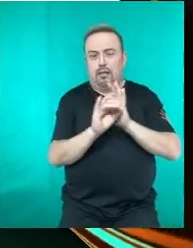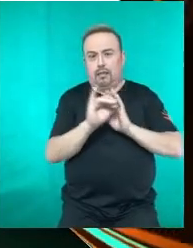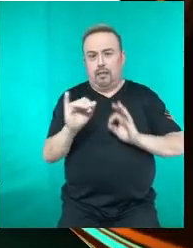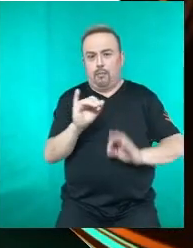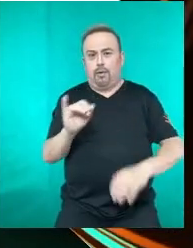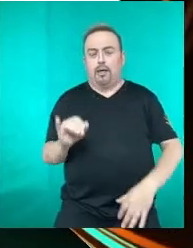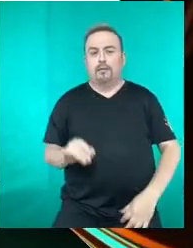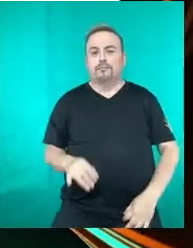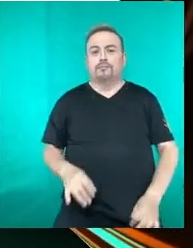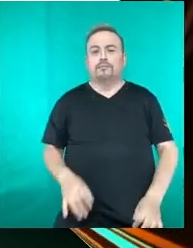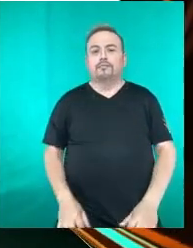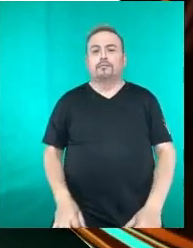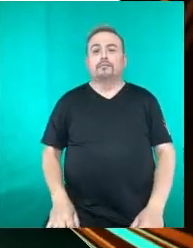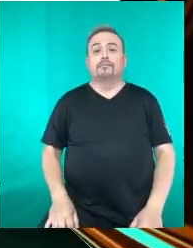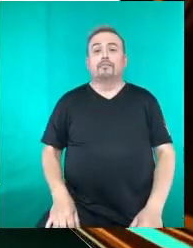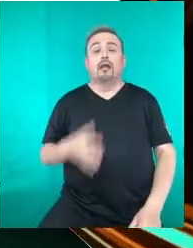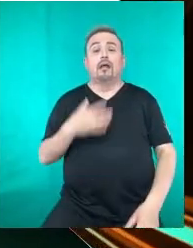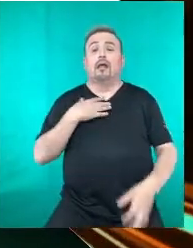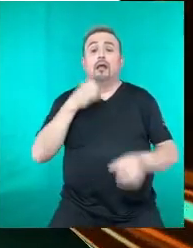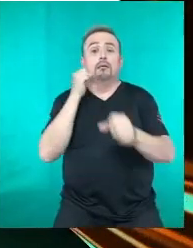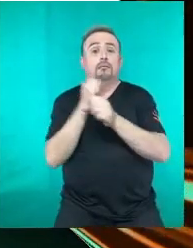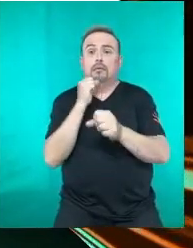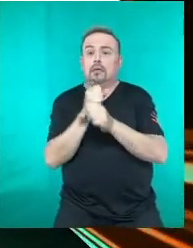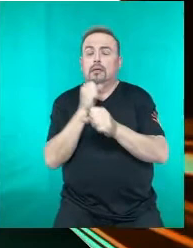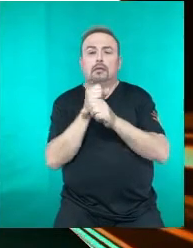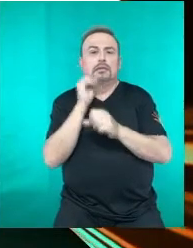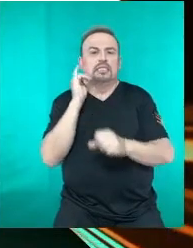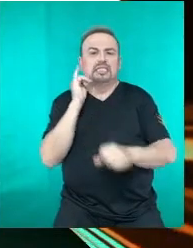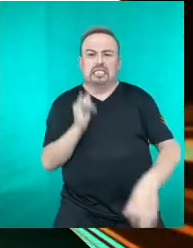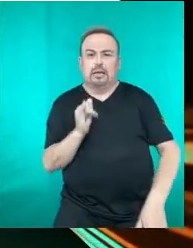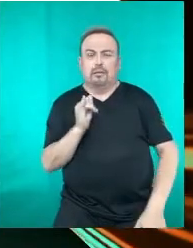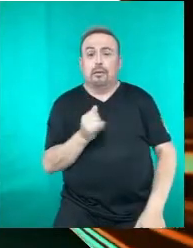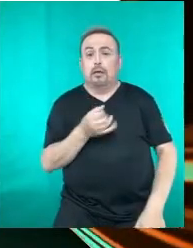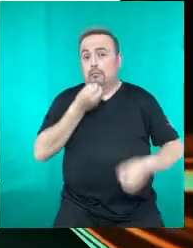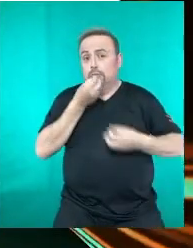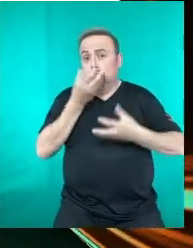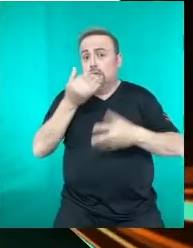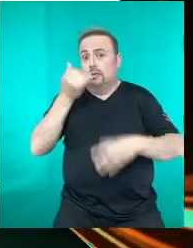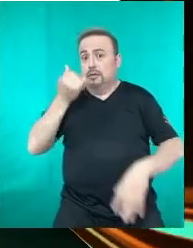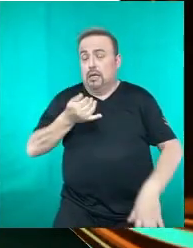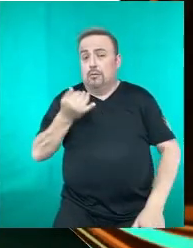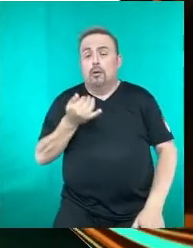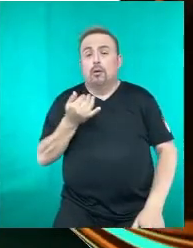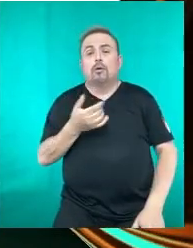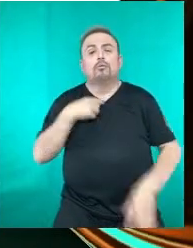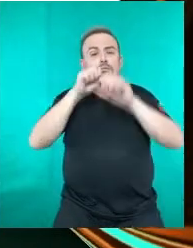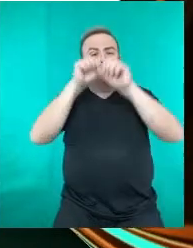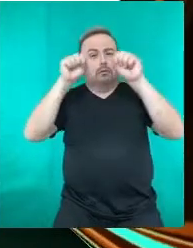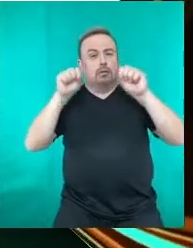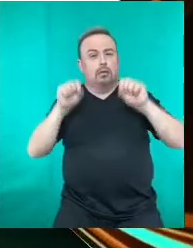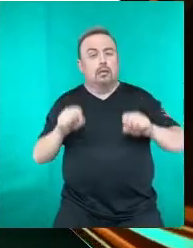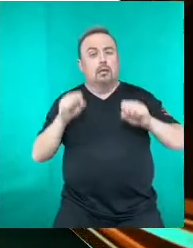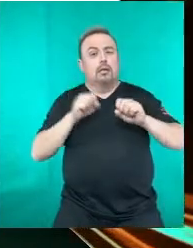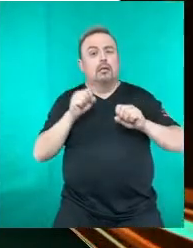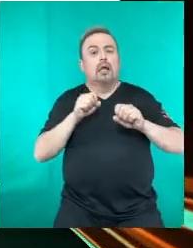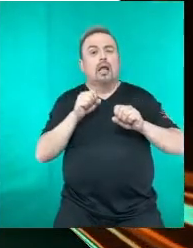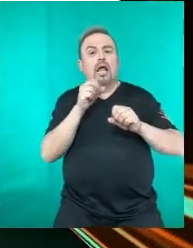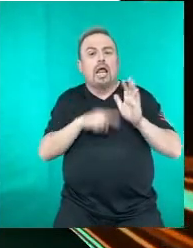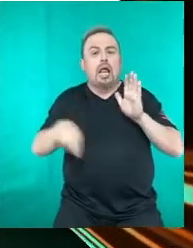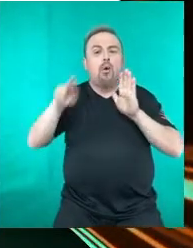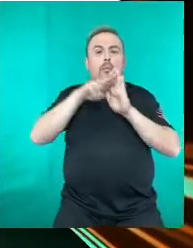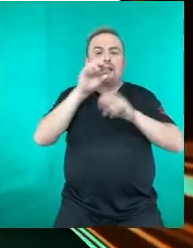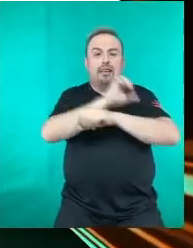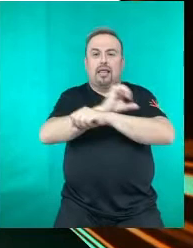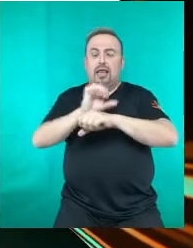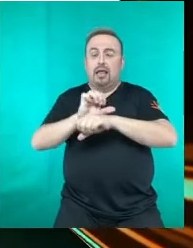de trabajar siempre, o recomendablemente siempre, con un sistema de recuperación de energía. ¿Por qué? Porque aquí